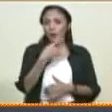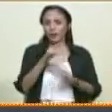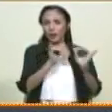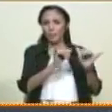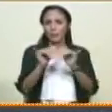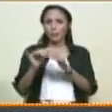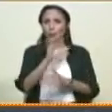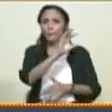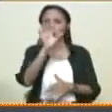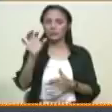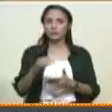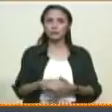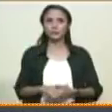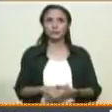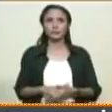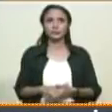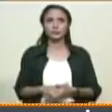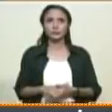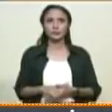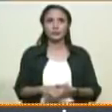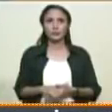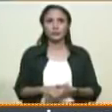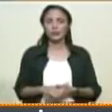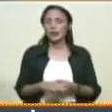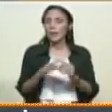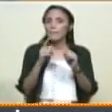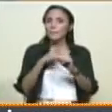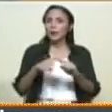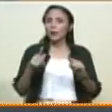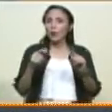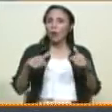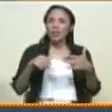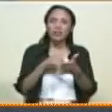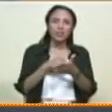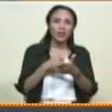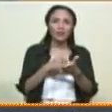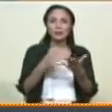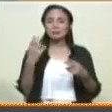es una política de ellos. Pero entramos en una debilidad